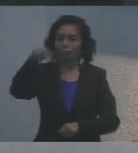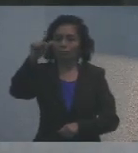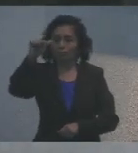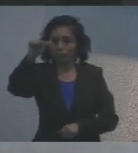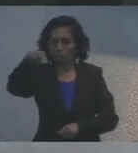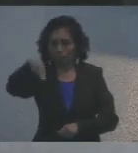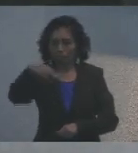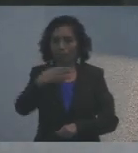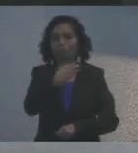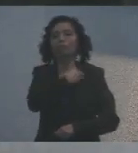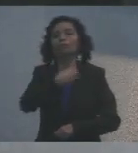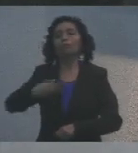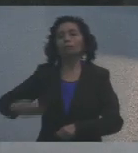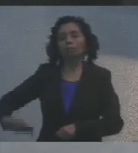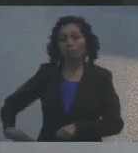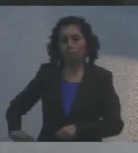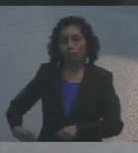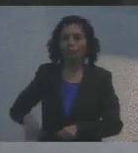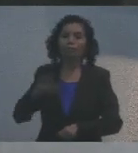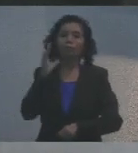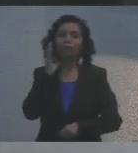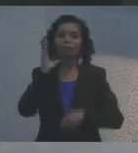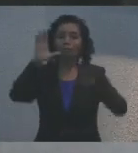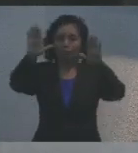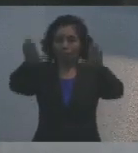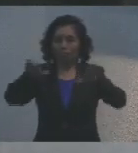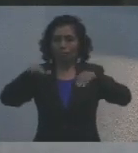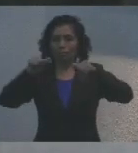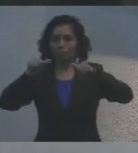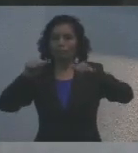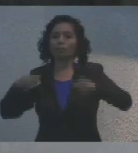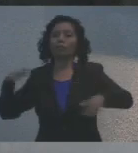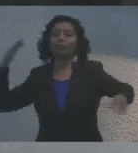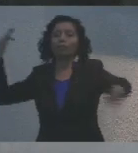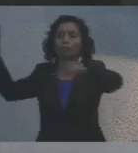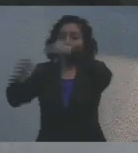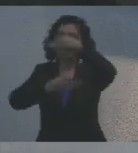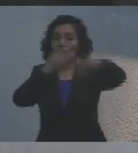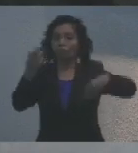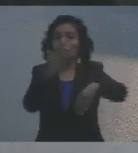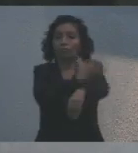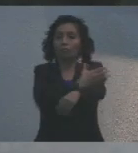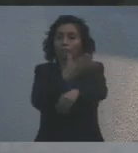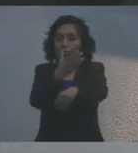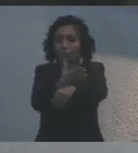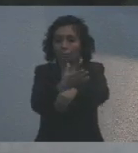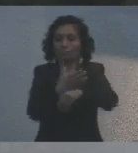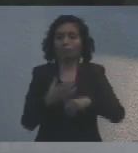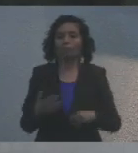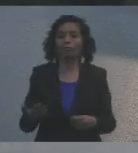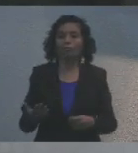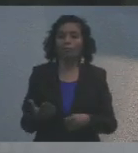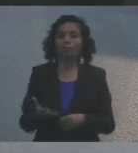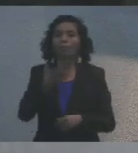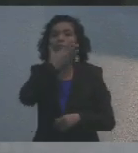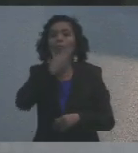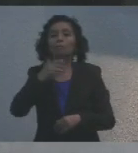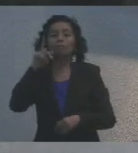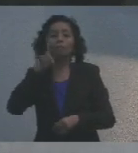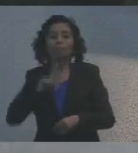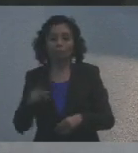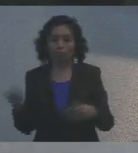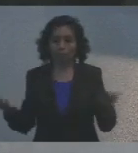presidente de la mesa directiva del Congreso y a todas y a todos mis compañeros legisladores señoras y